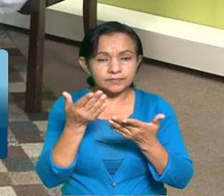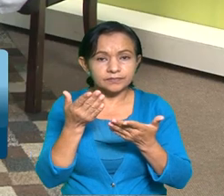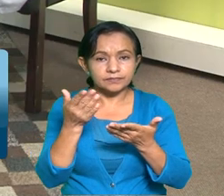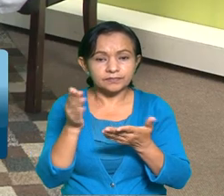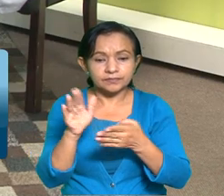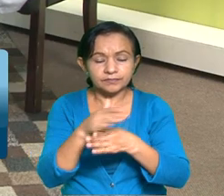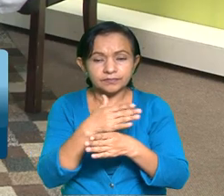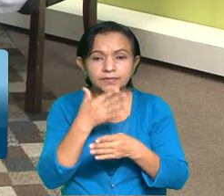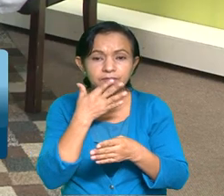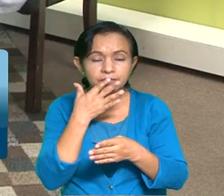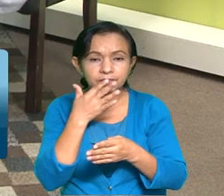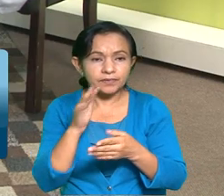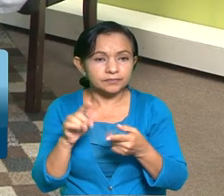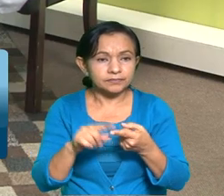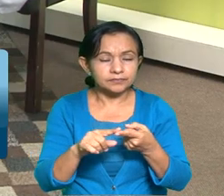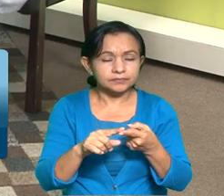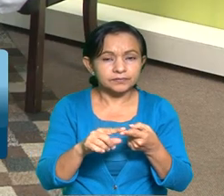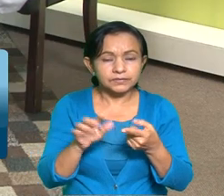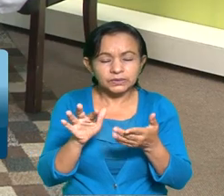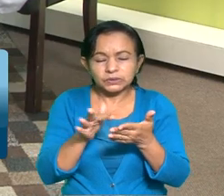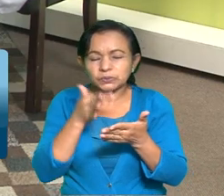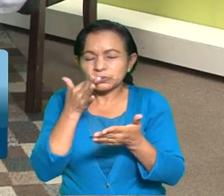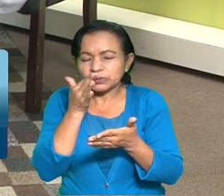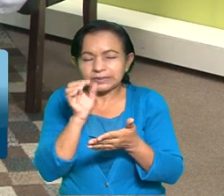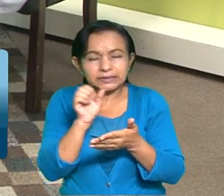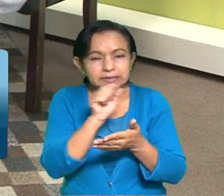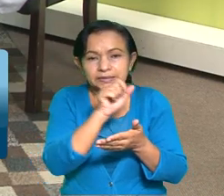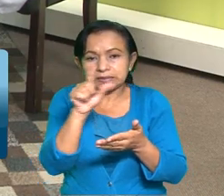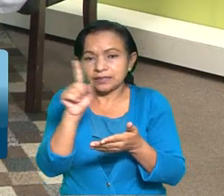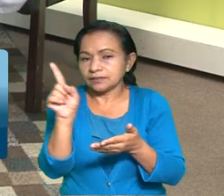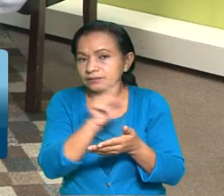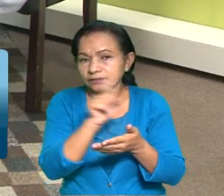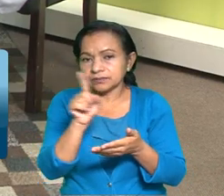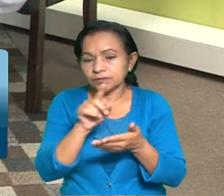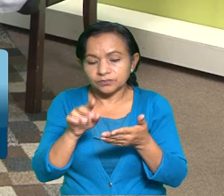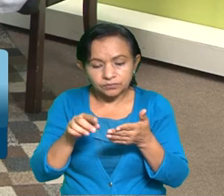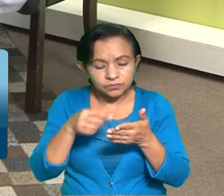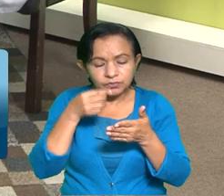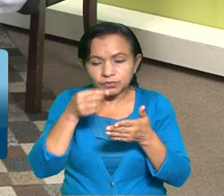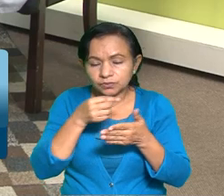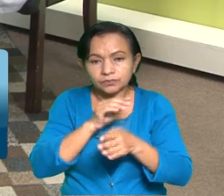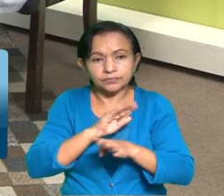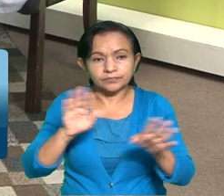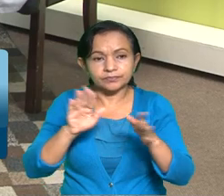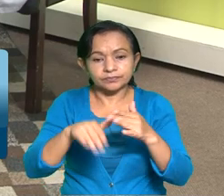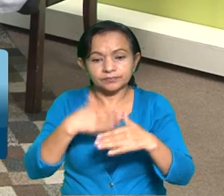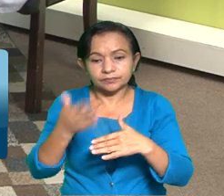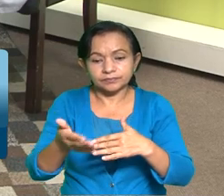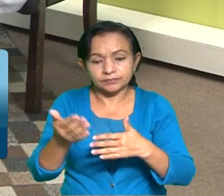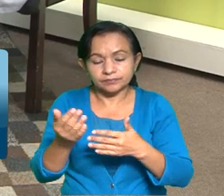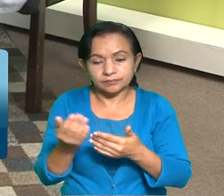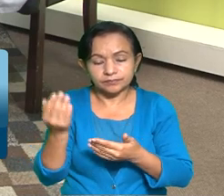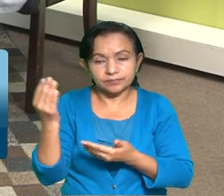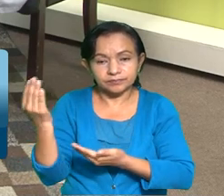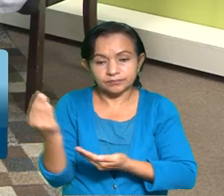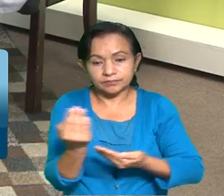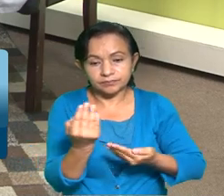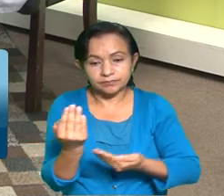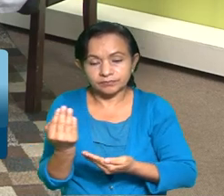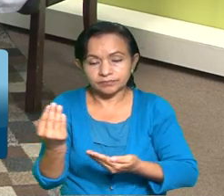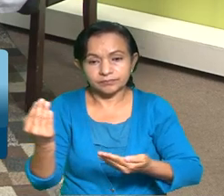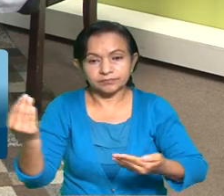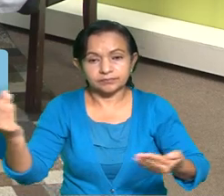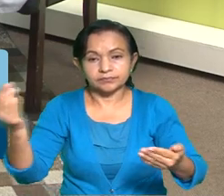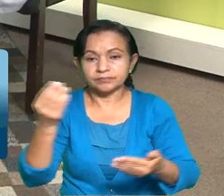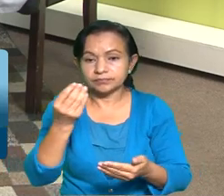neutros, o sea que no sean ni dulces ni salados, porque así luego este bebé se va a adaptar a comer de